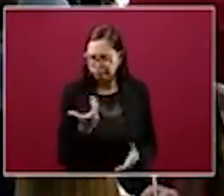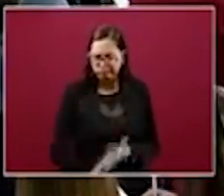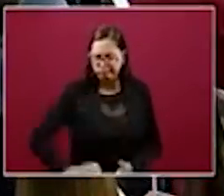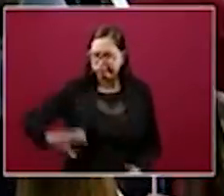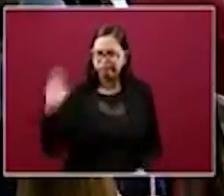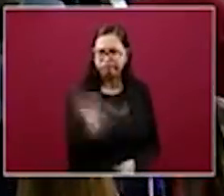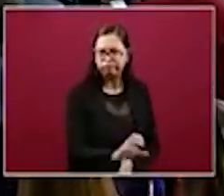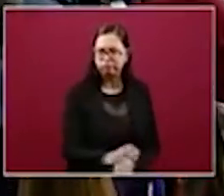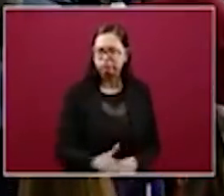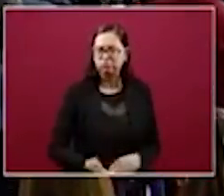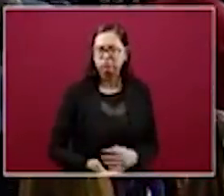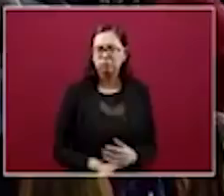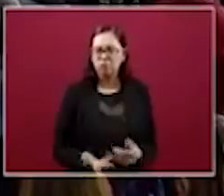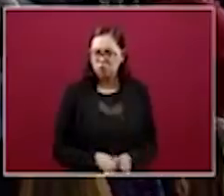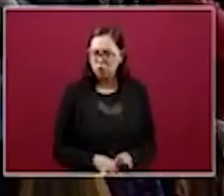O sea,